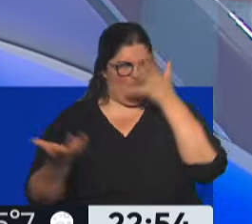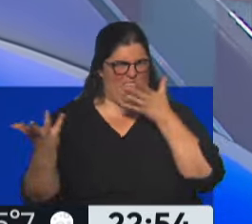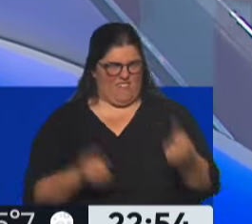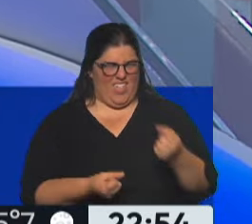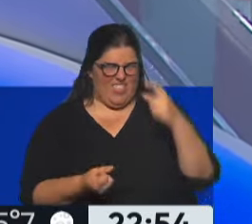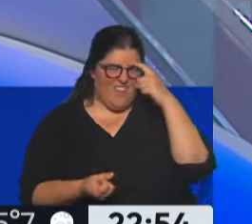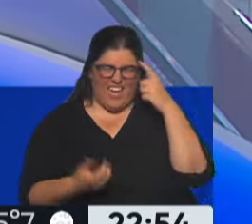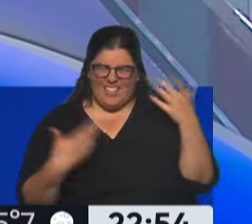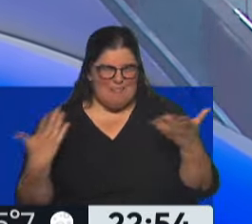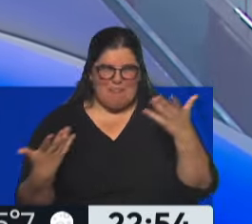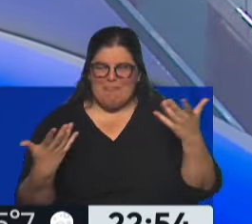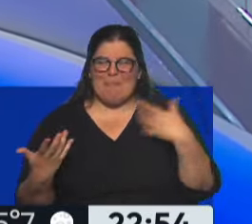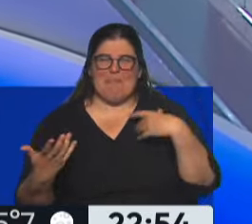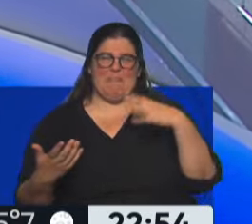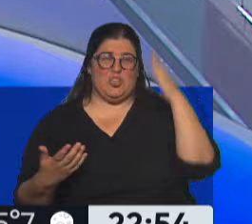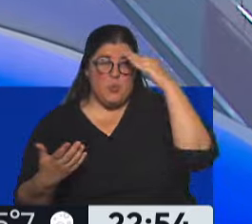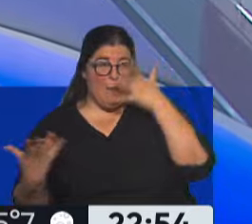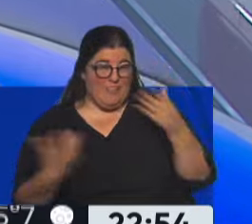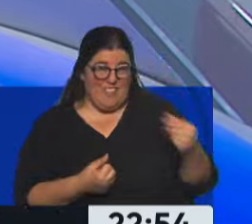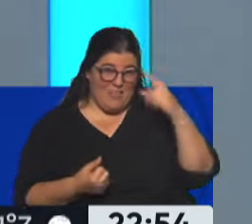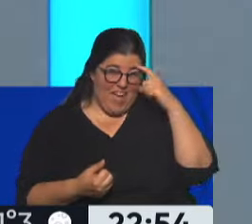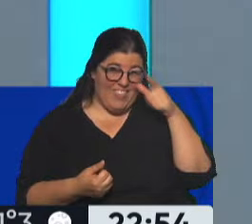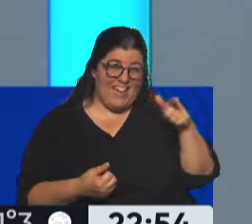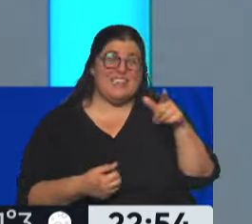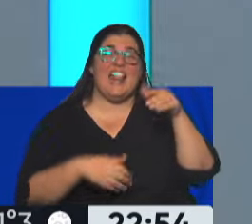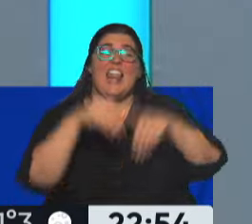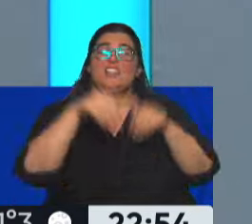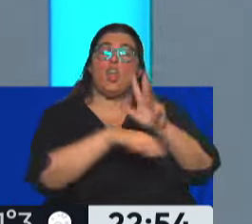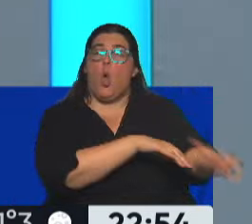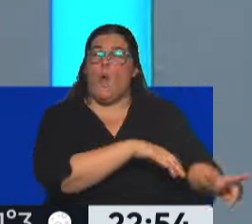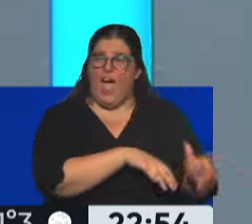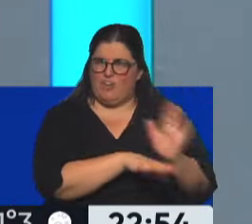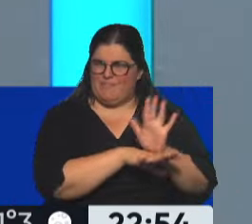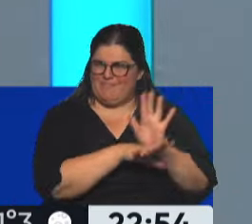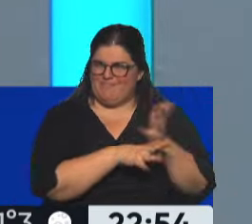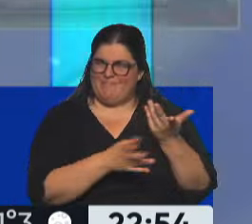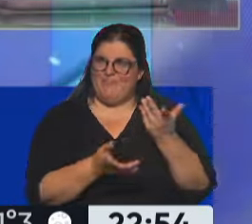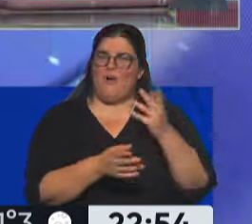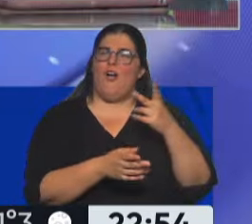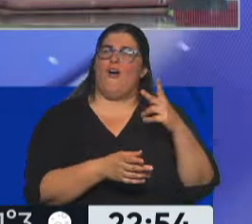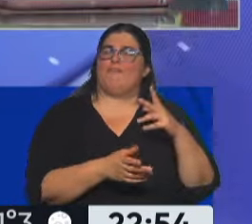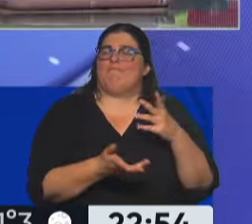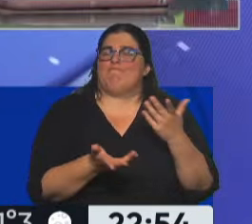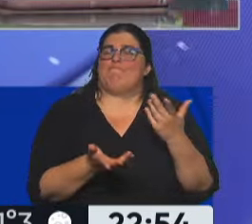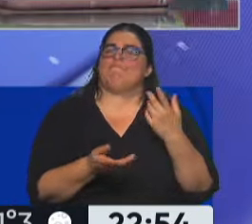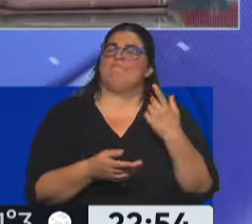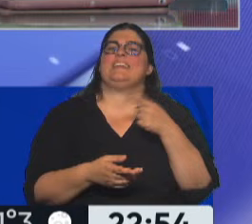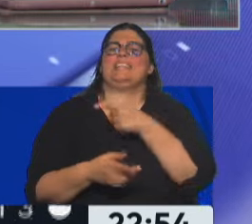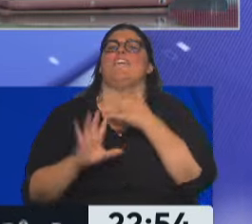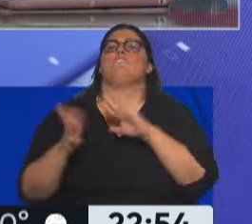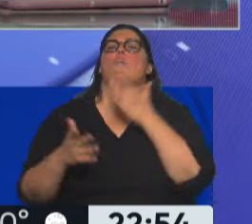tal cual Trump defendiendo a biden no diciendo que le robaron la elección porque en realidad esto responde un poco a la narrativa republicana